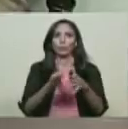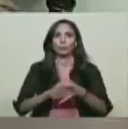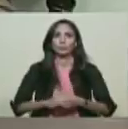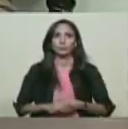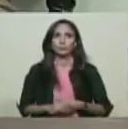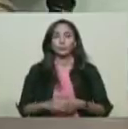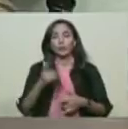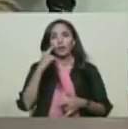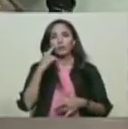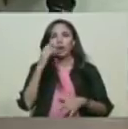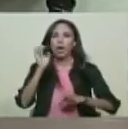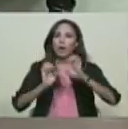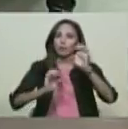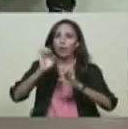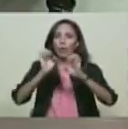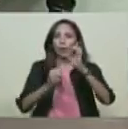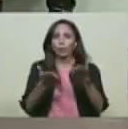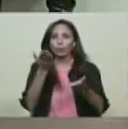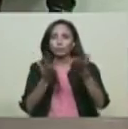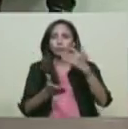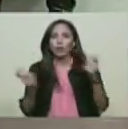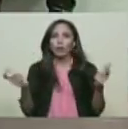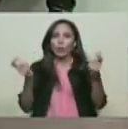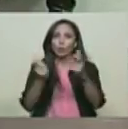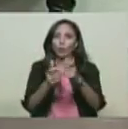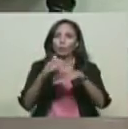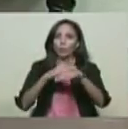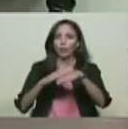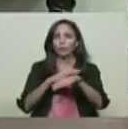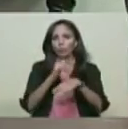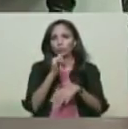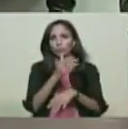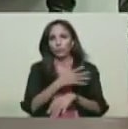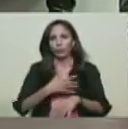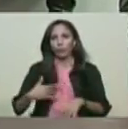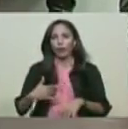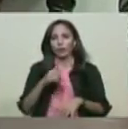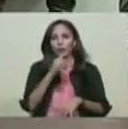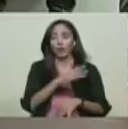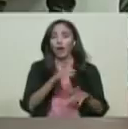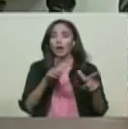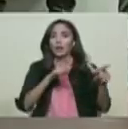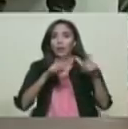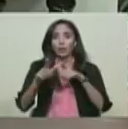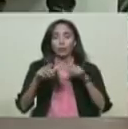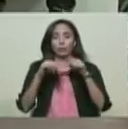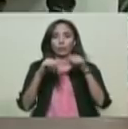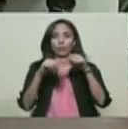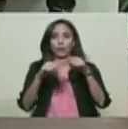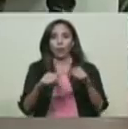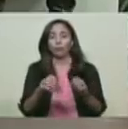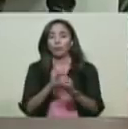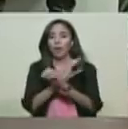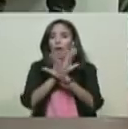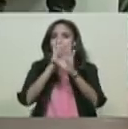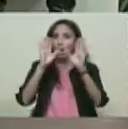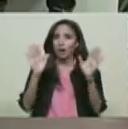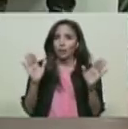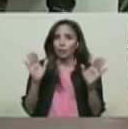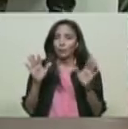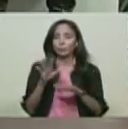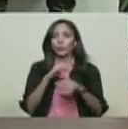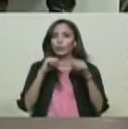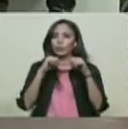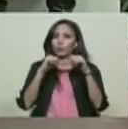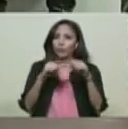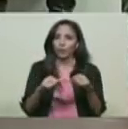estuvimos viendo en Consejo de Ministros y quería yo dejarlo establecido con mucha claridad, con mucha